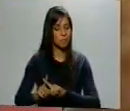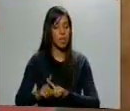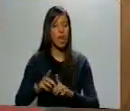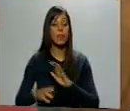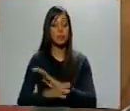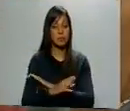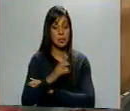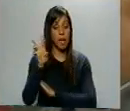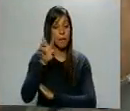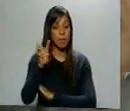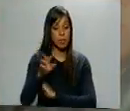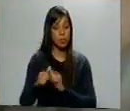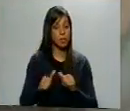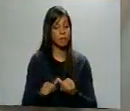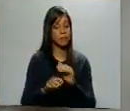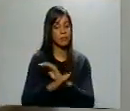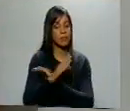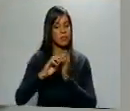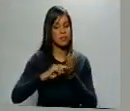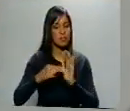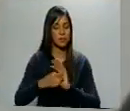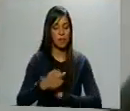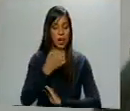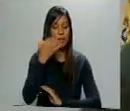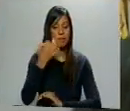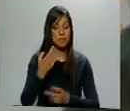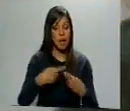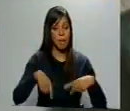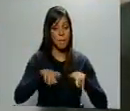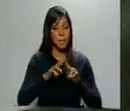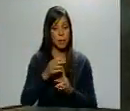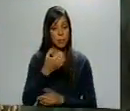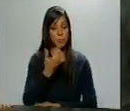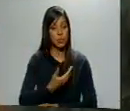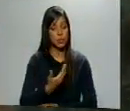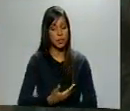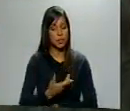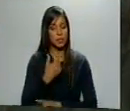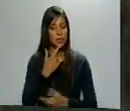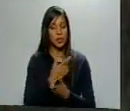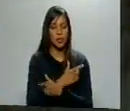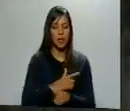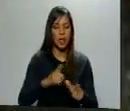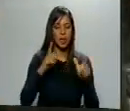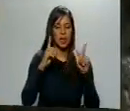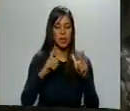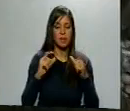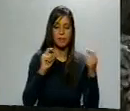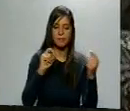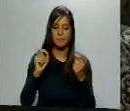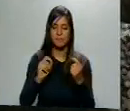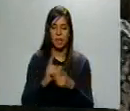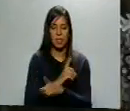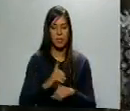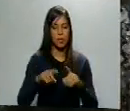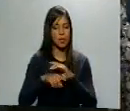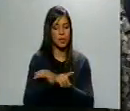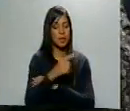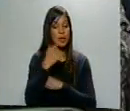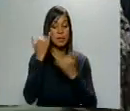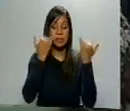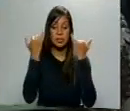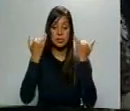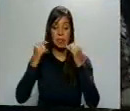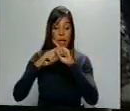en nuestro país constituye una valiosa herramienta para que favorece el libre y profundo debate democrático de ideas